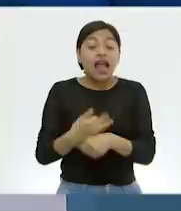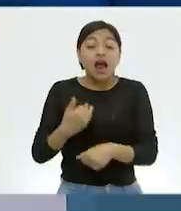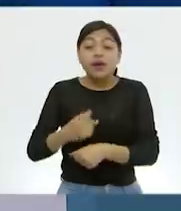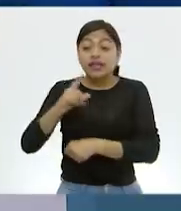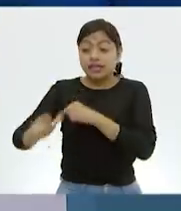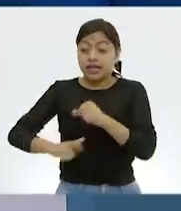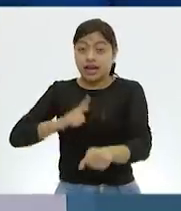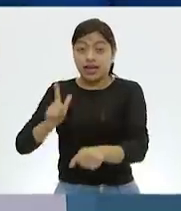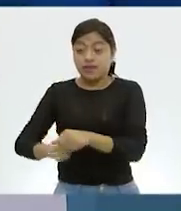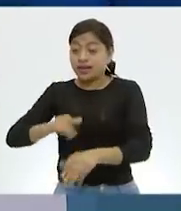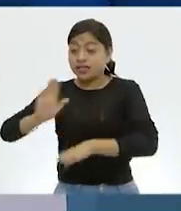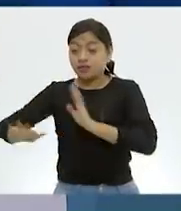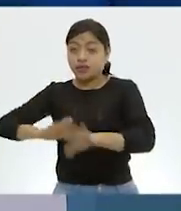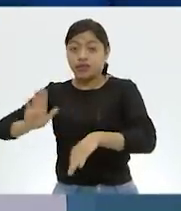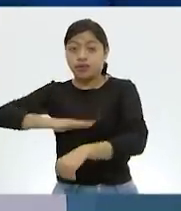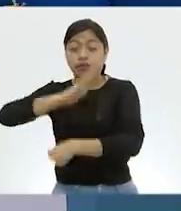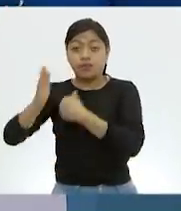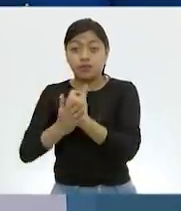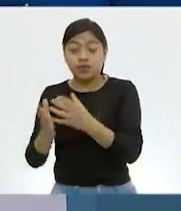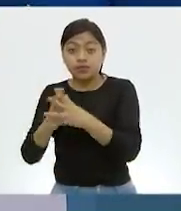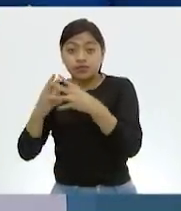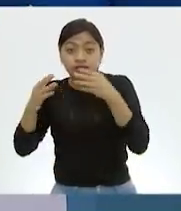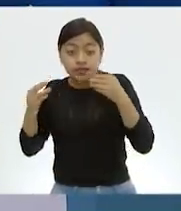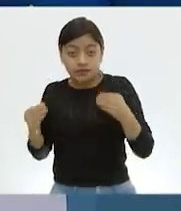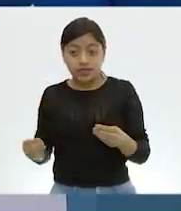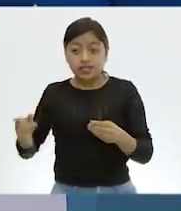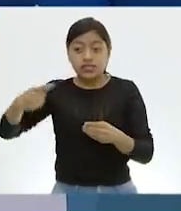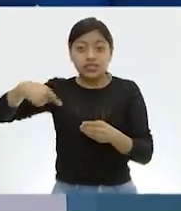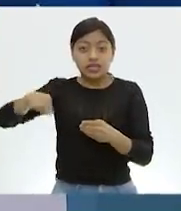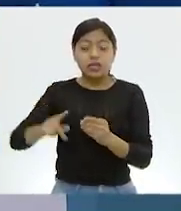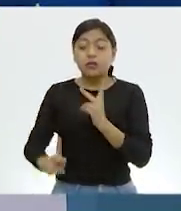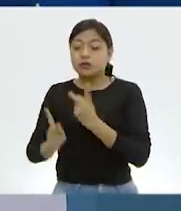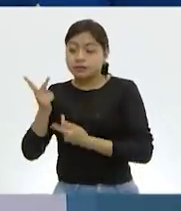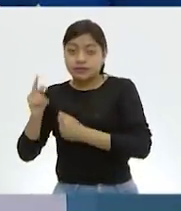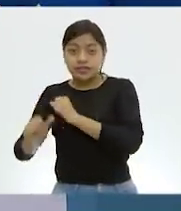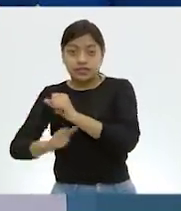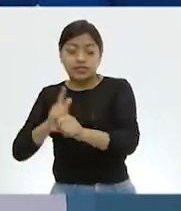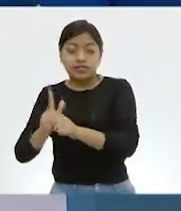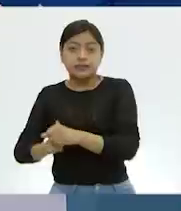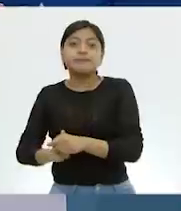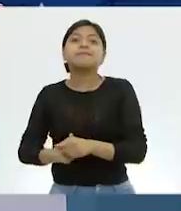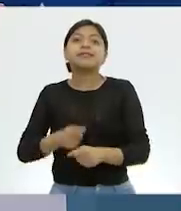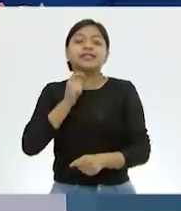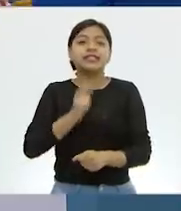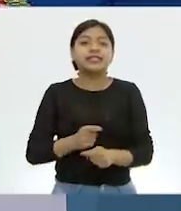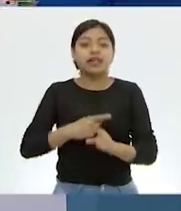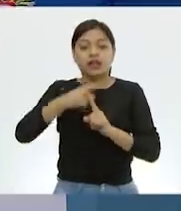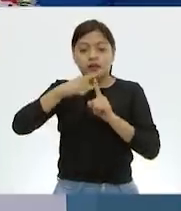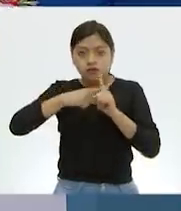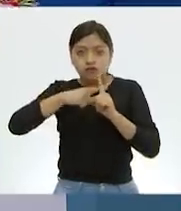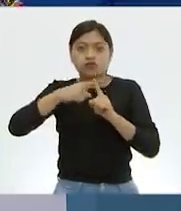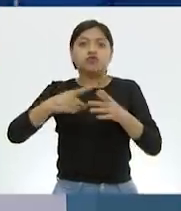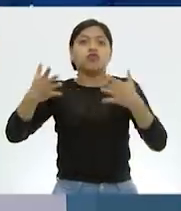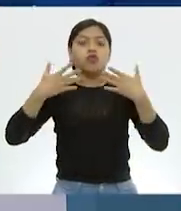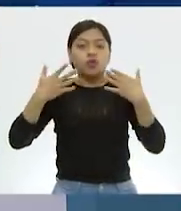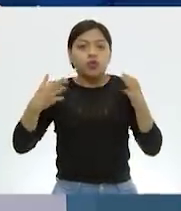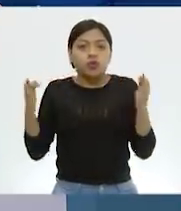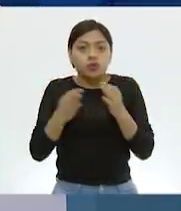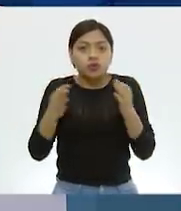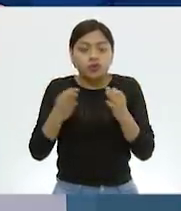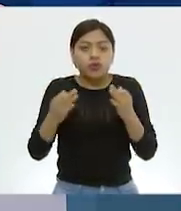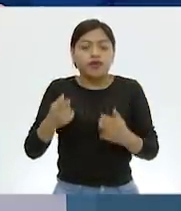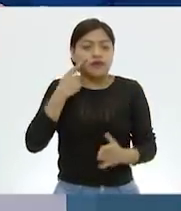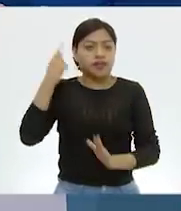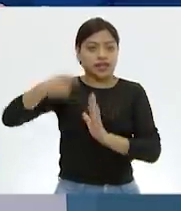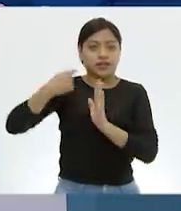el acelerado proceso de extinción de algunas especies de plantas y animales es el cambio climático. Veamos la siguiente